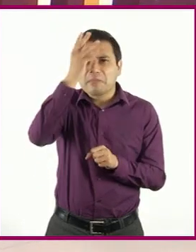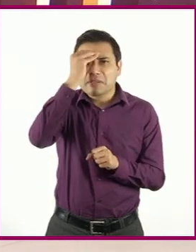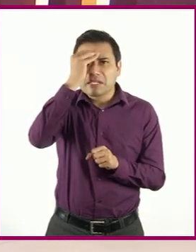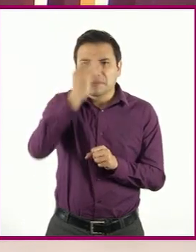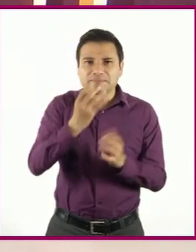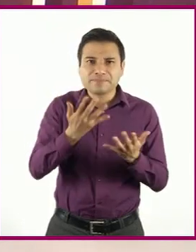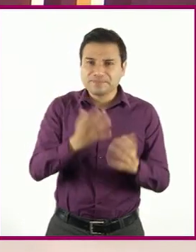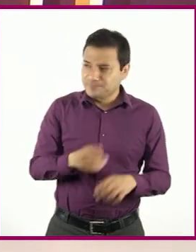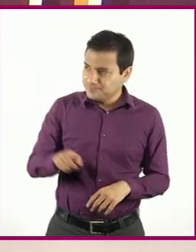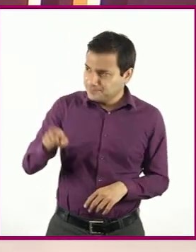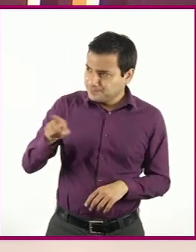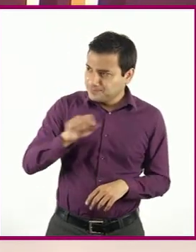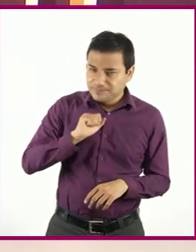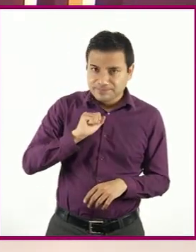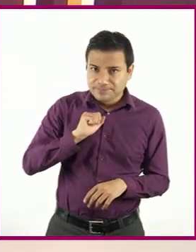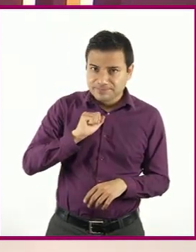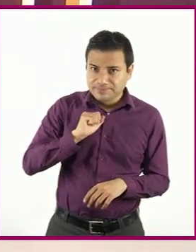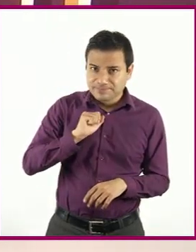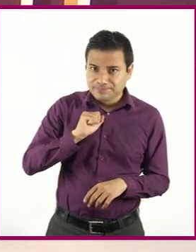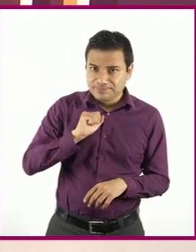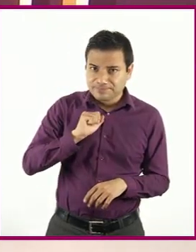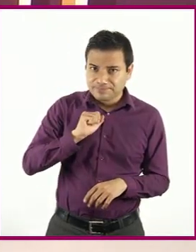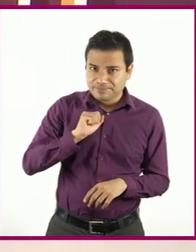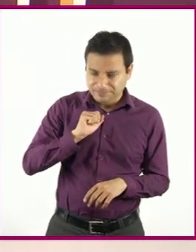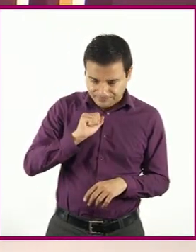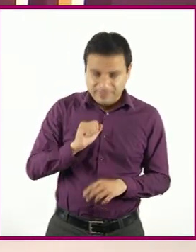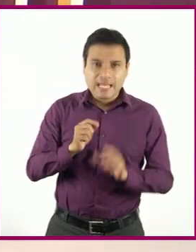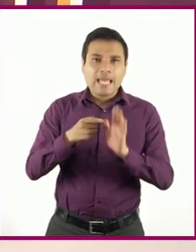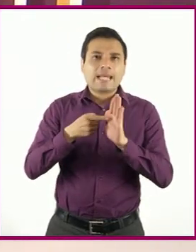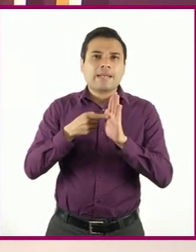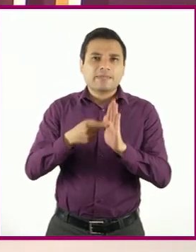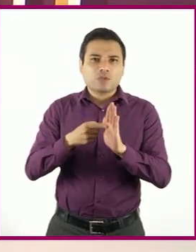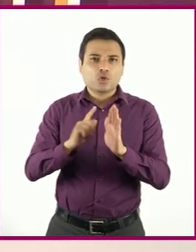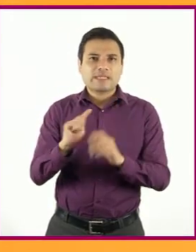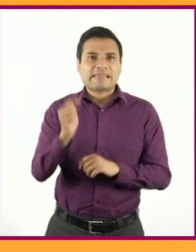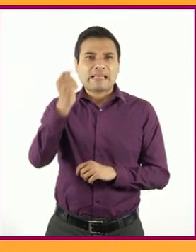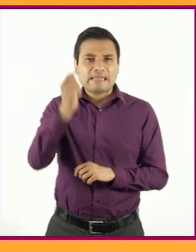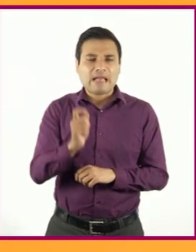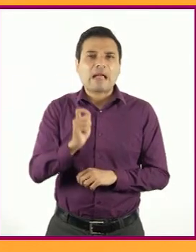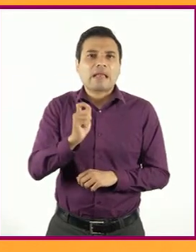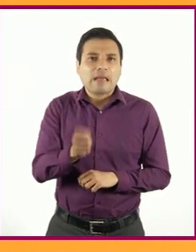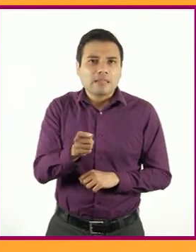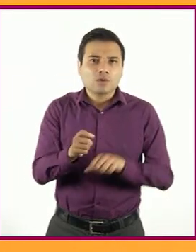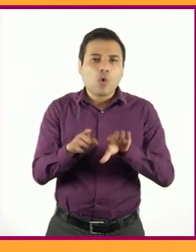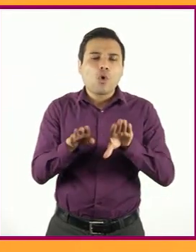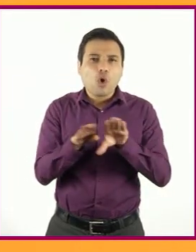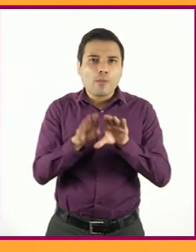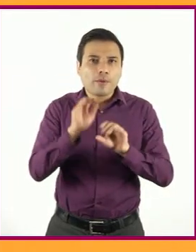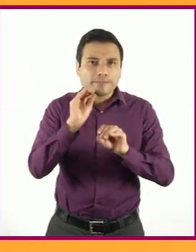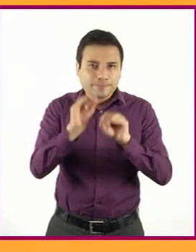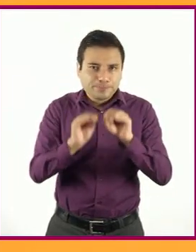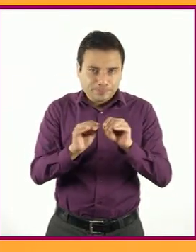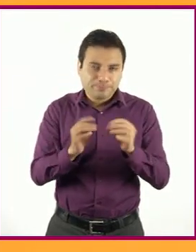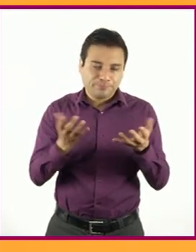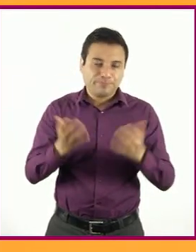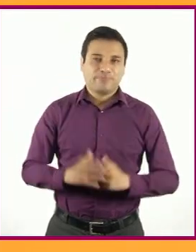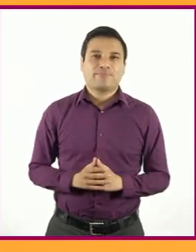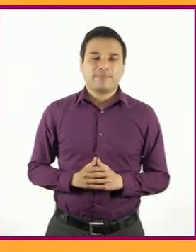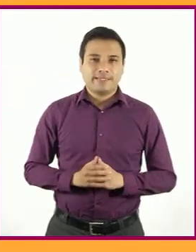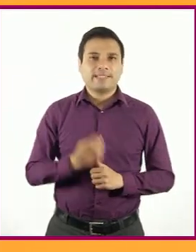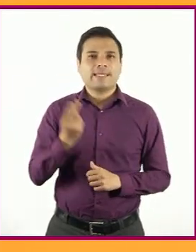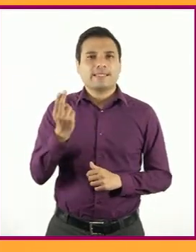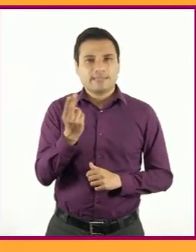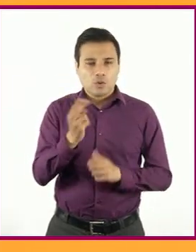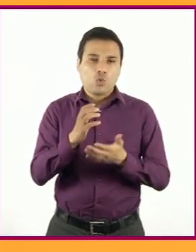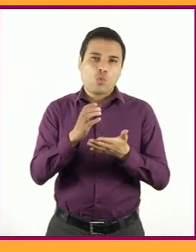la representación técnica, realizar la representación técnica elegida. ¿Qué van a necesitar? Su cuaderno, lápiz y